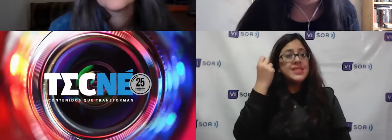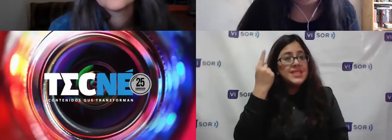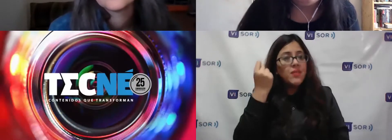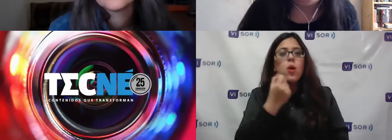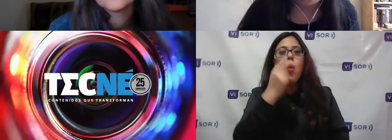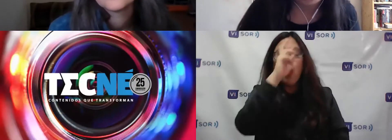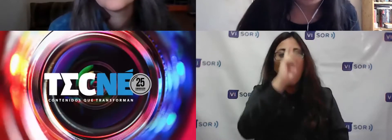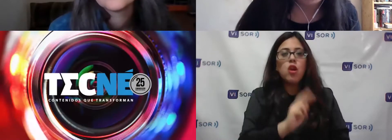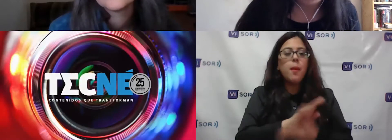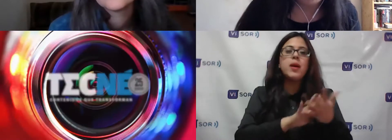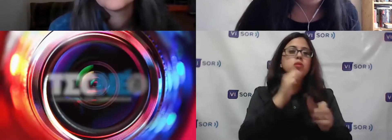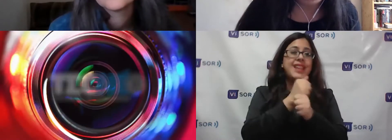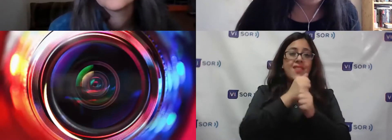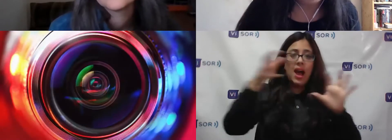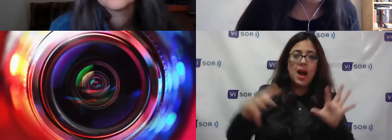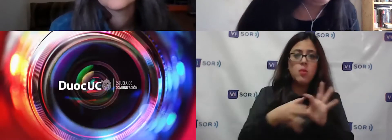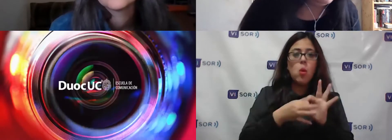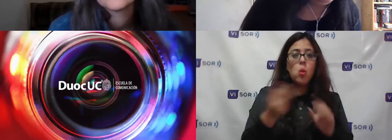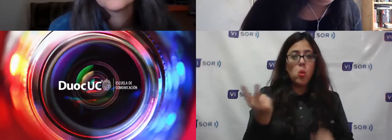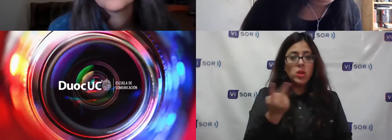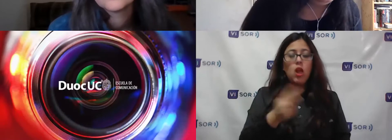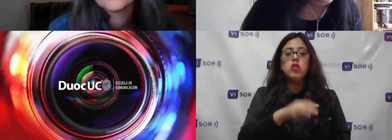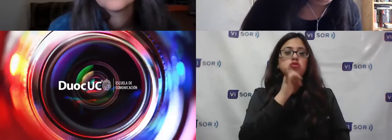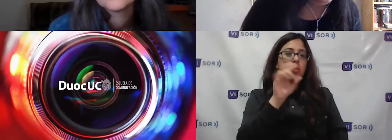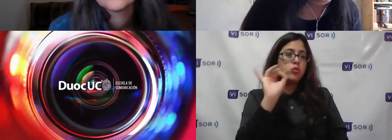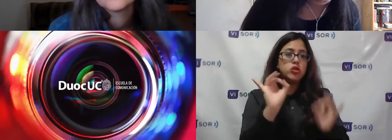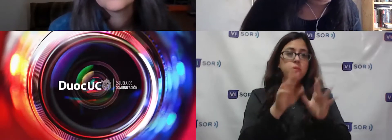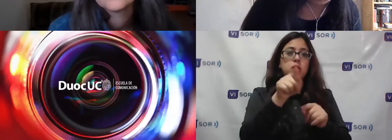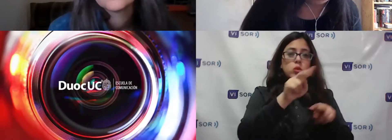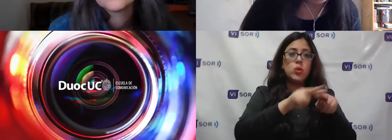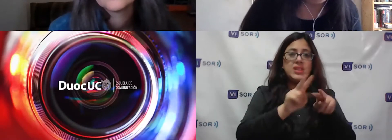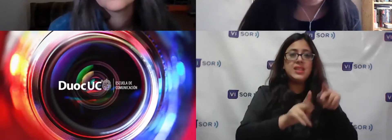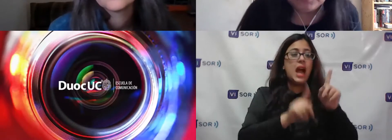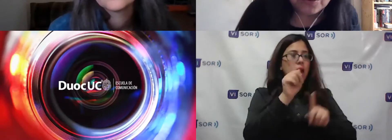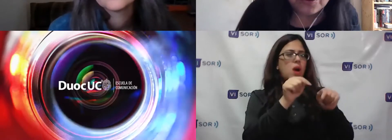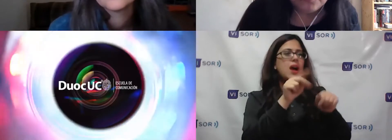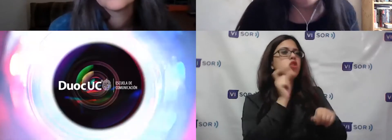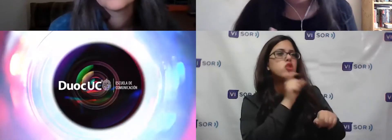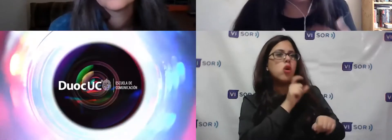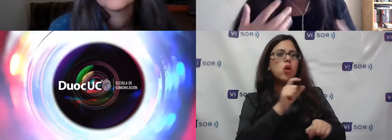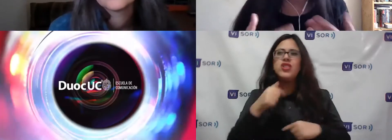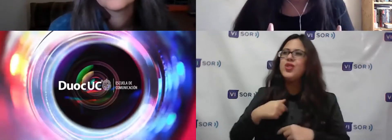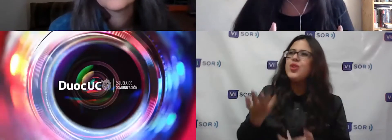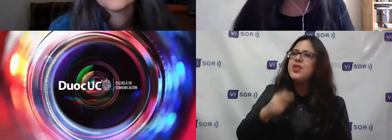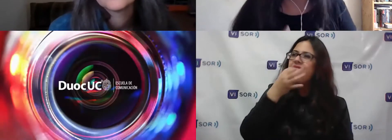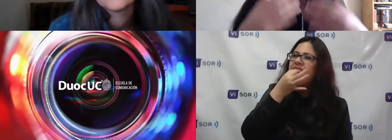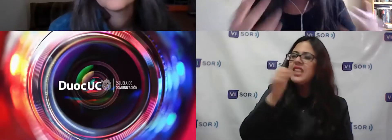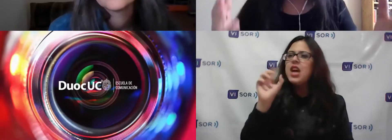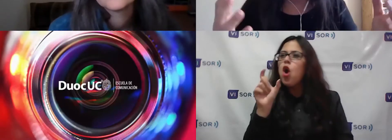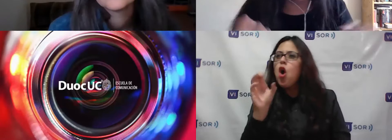trabajando juntas y tú a lo mejor no se insisten mucho con que algo es rojo y yo hoy será verde o rojo bueno llega aumentan que uno dice